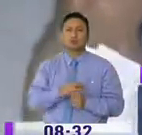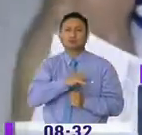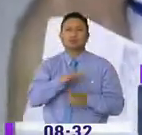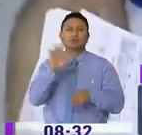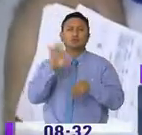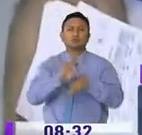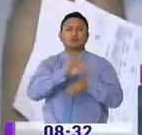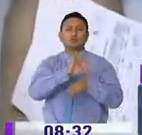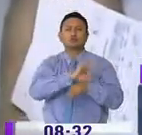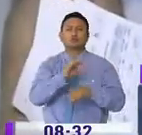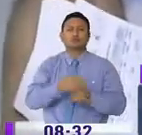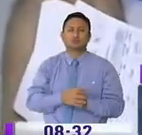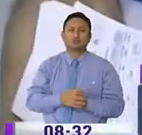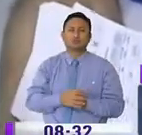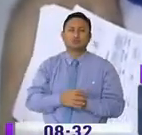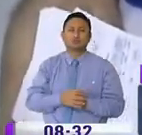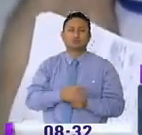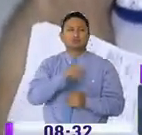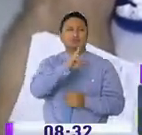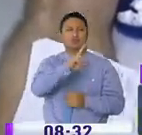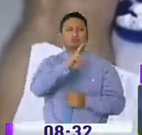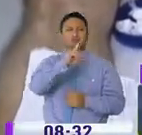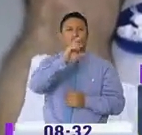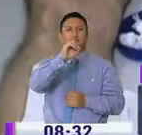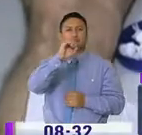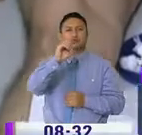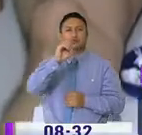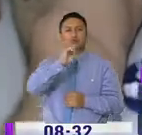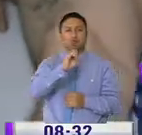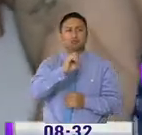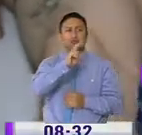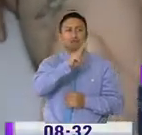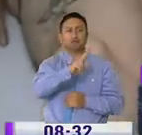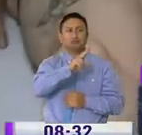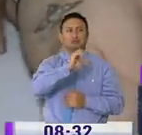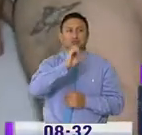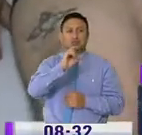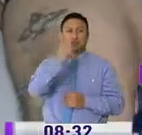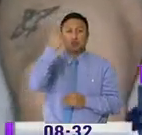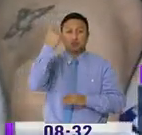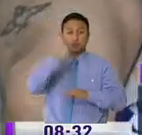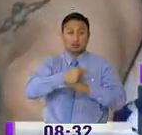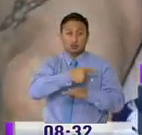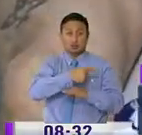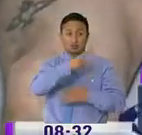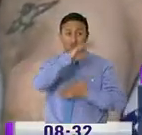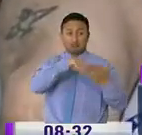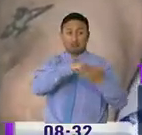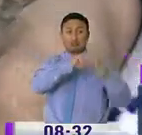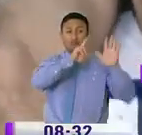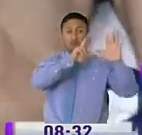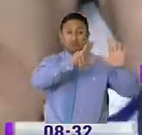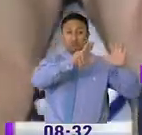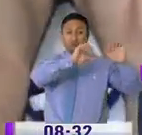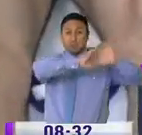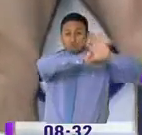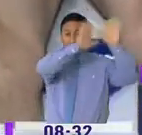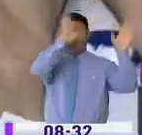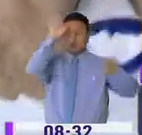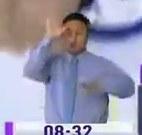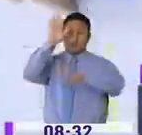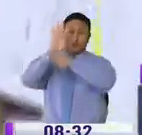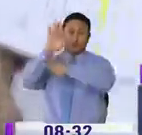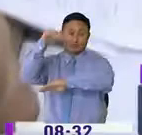acupuntura? Entre 200 a 300 personas más o menos diariamente, en un horario de 8 de la mañana a 4 y media